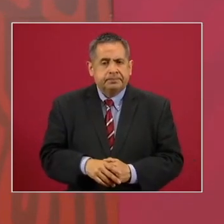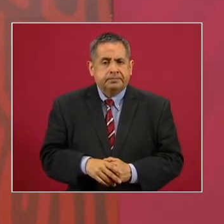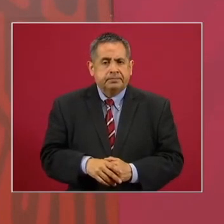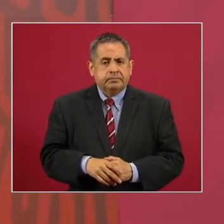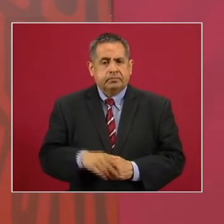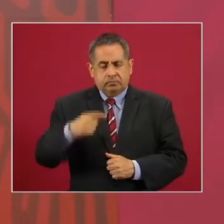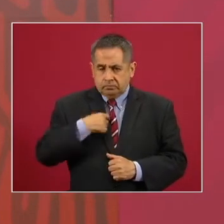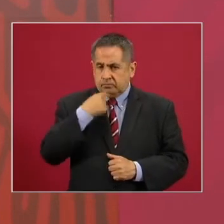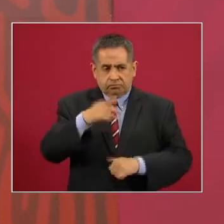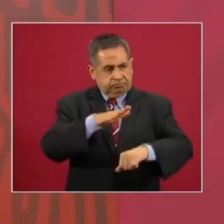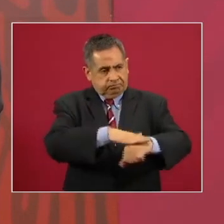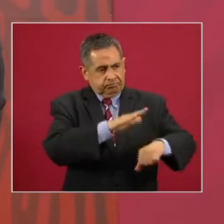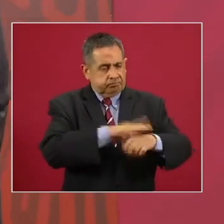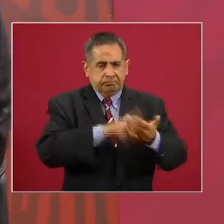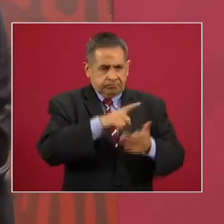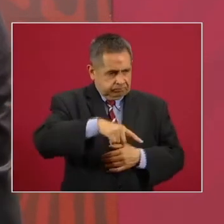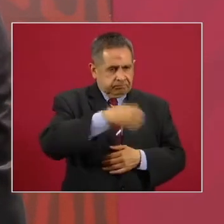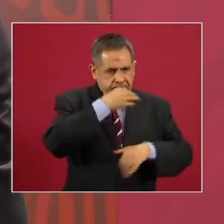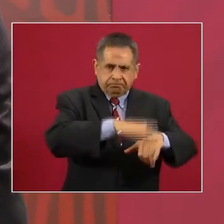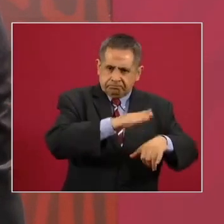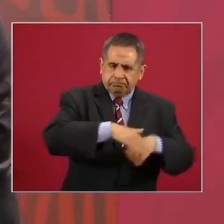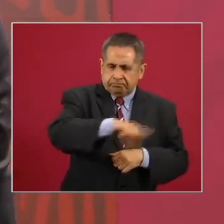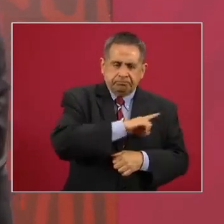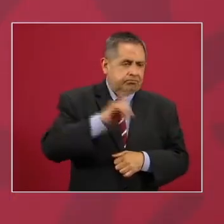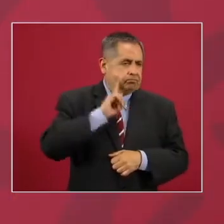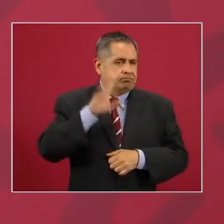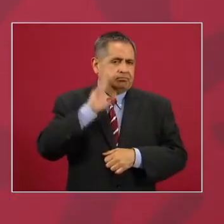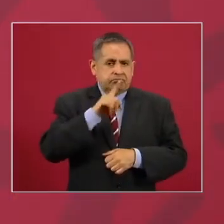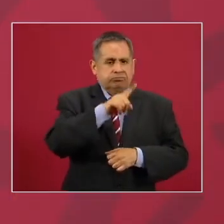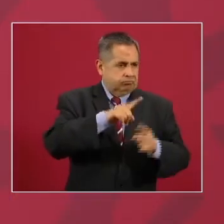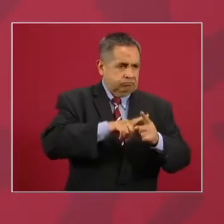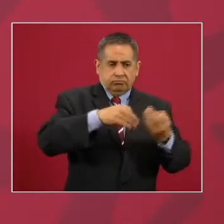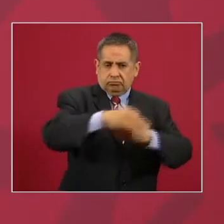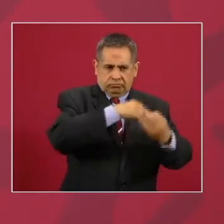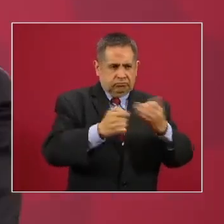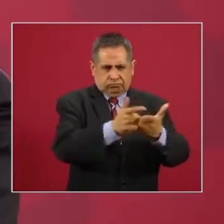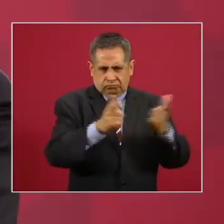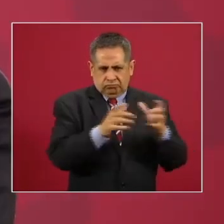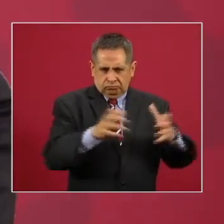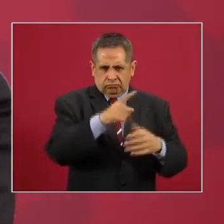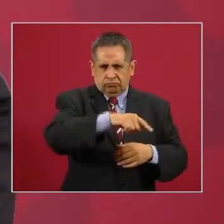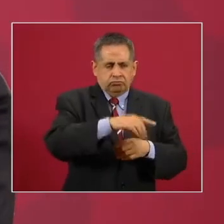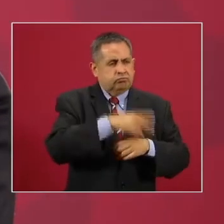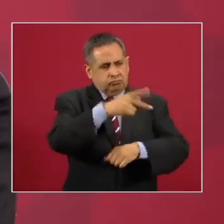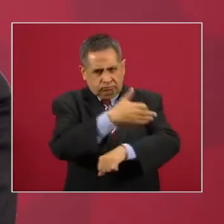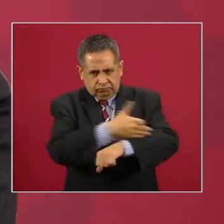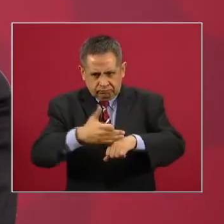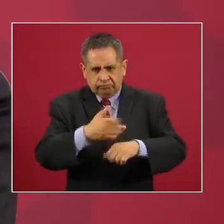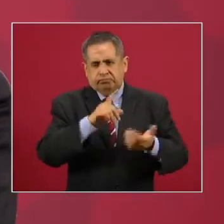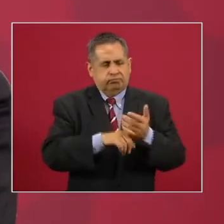Y yo los llamo a ellas, ¿sí?, y a todo su entorno, a sus